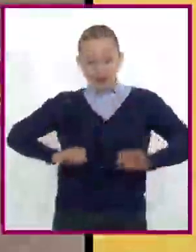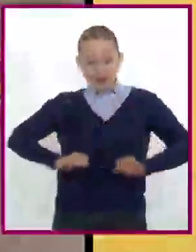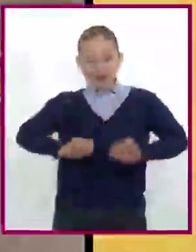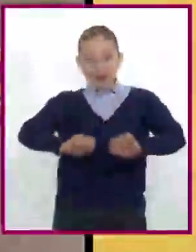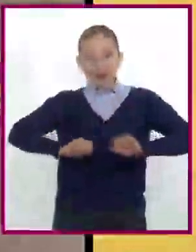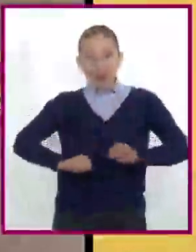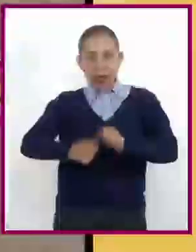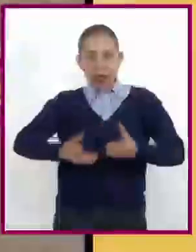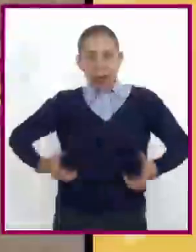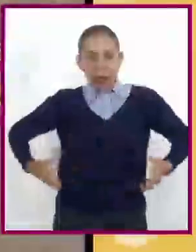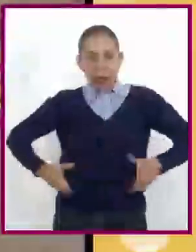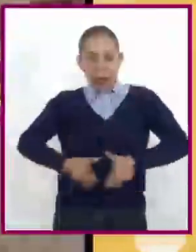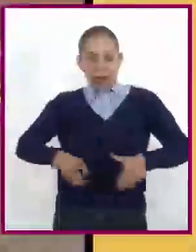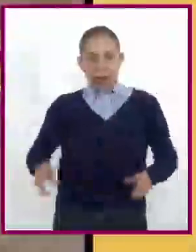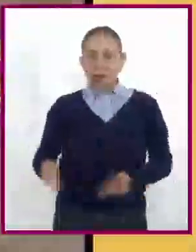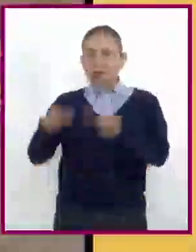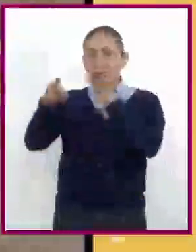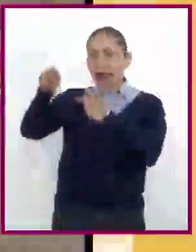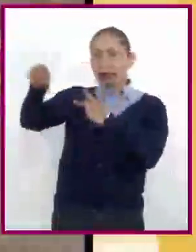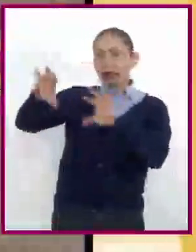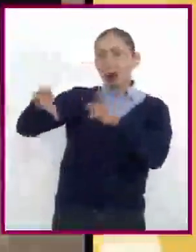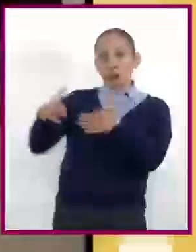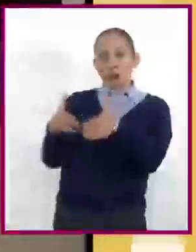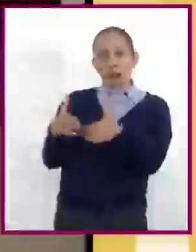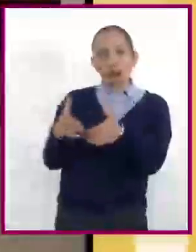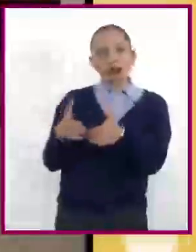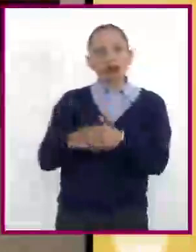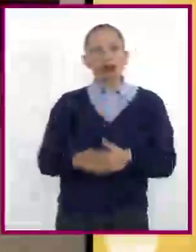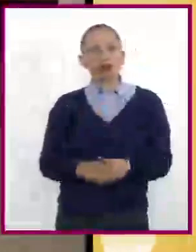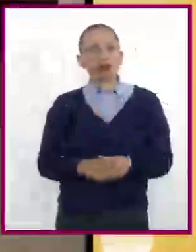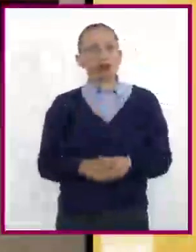las fajas las vendemos aquí en la comunidad.